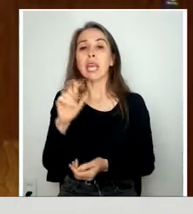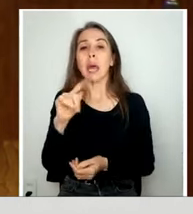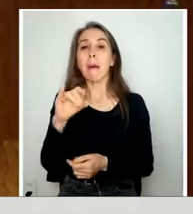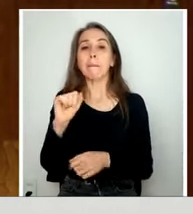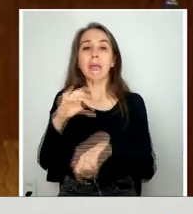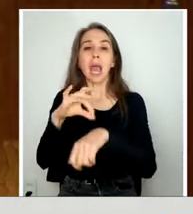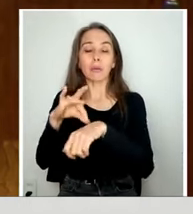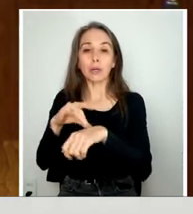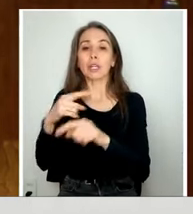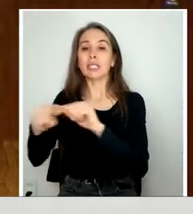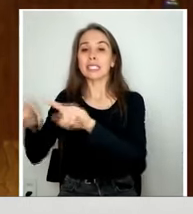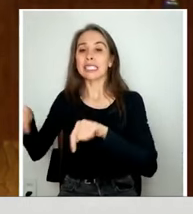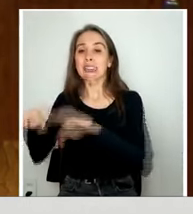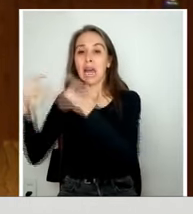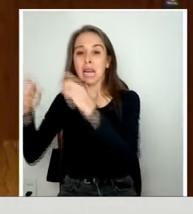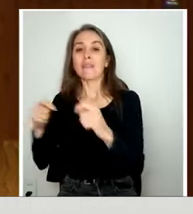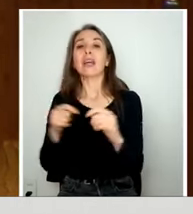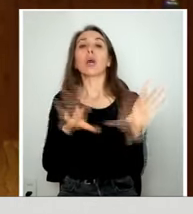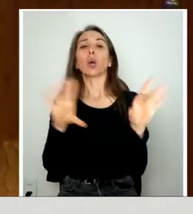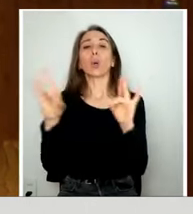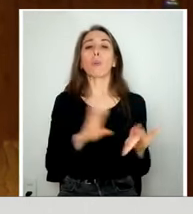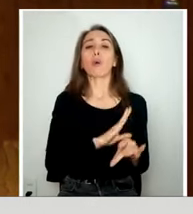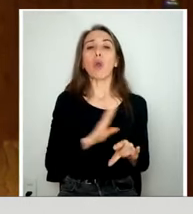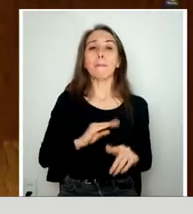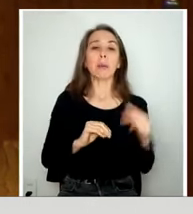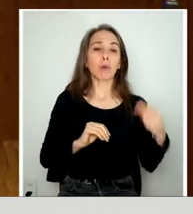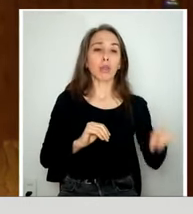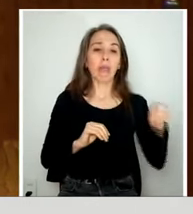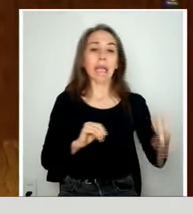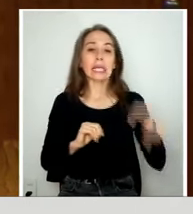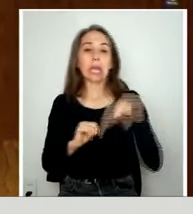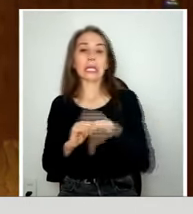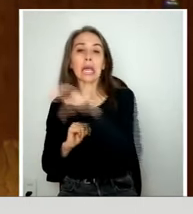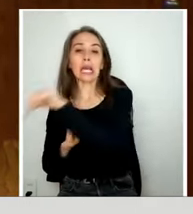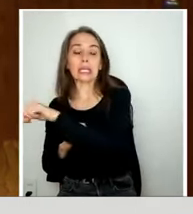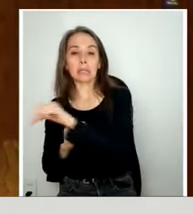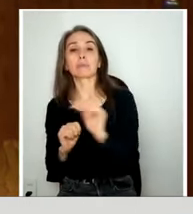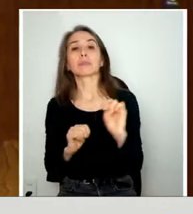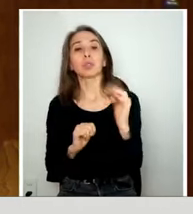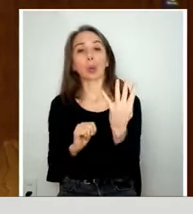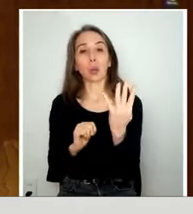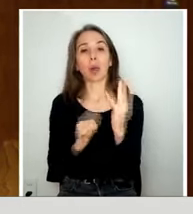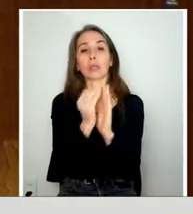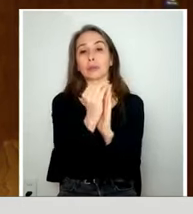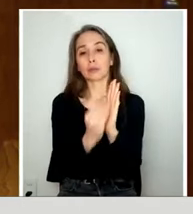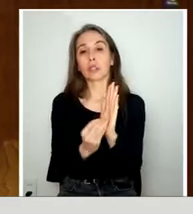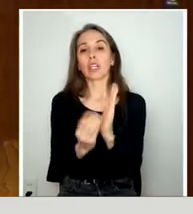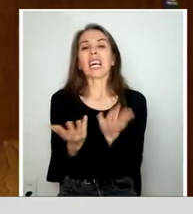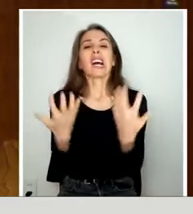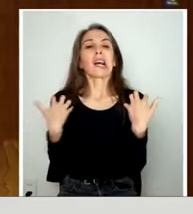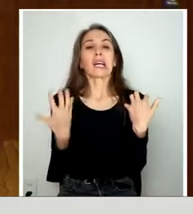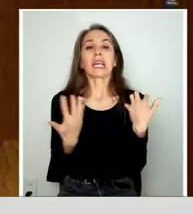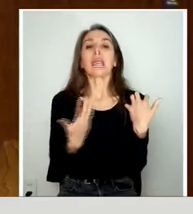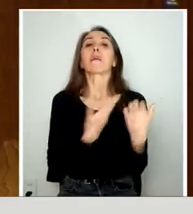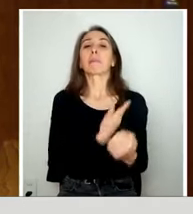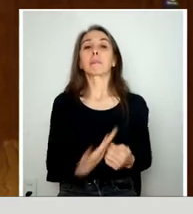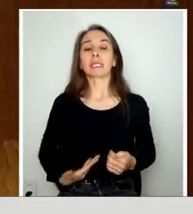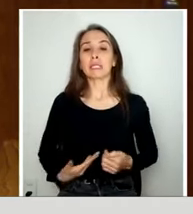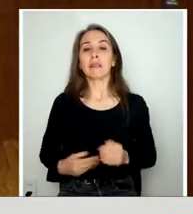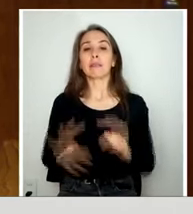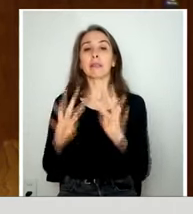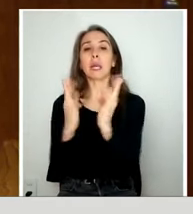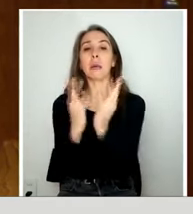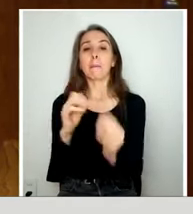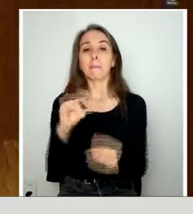sus miembros y su forma de funcionamiento número 4 establecer las funciones del presidente del panel de expertos en dopaje las